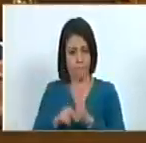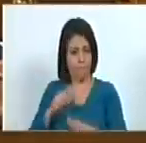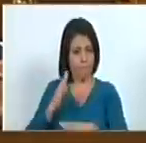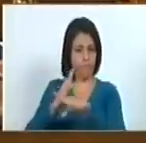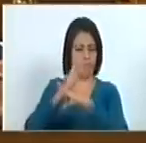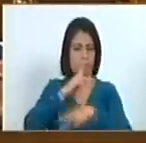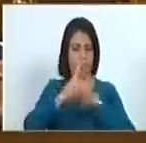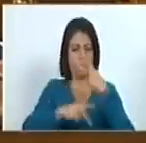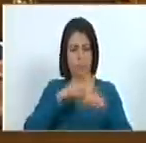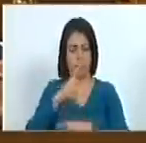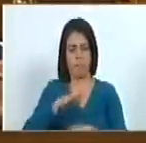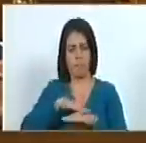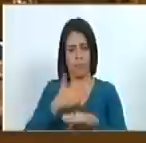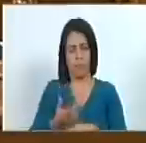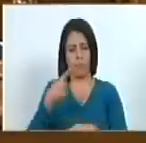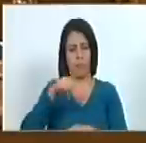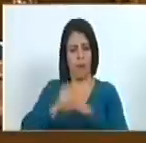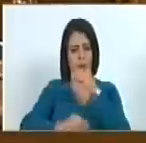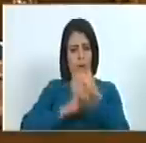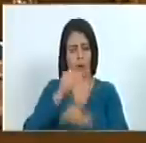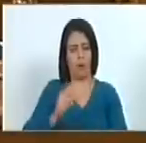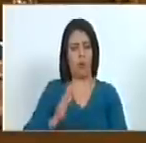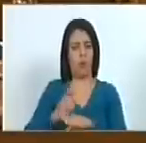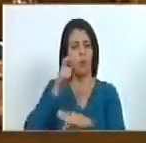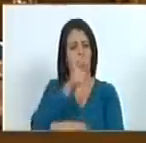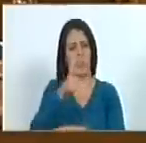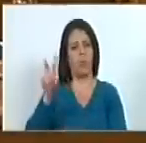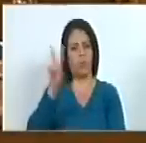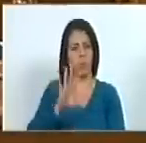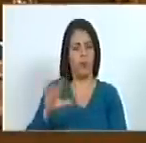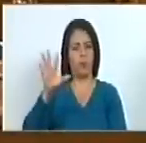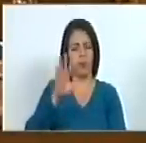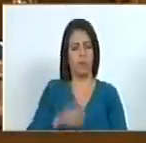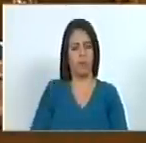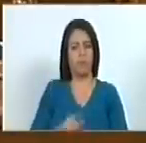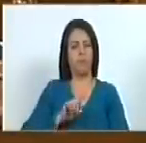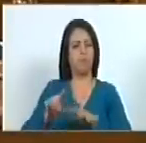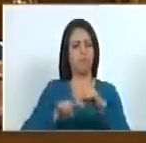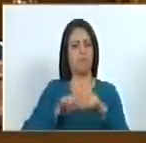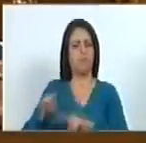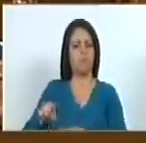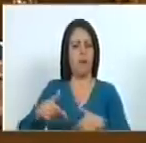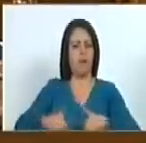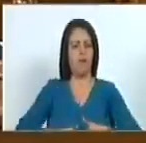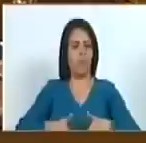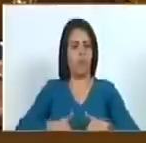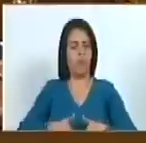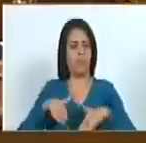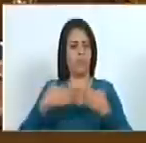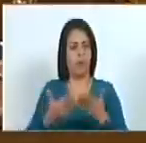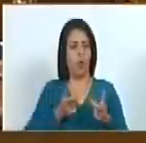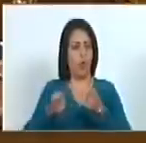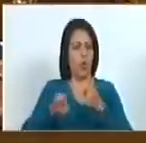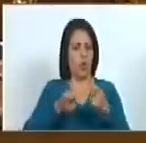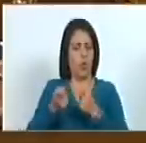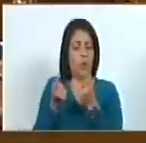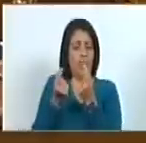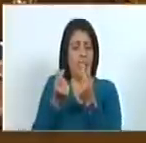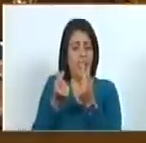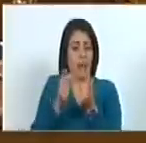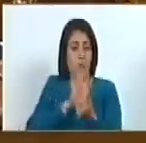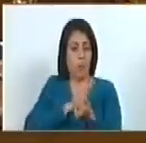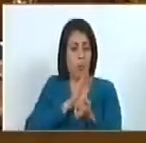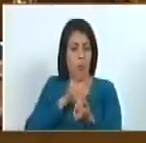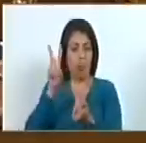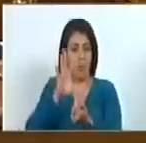y punitivo, ha implementado contra el pueblo venezolano, dirigiendo su esfuerzo al control de los activos del